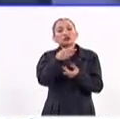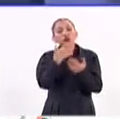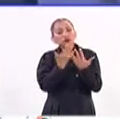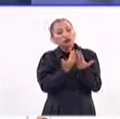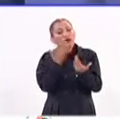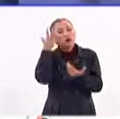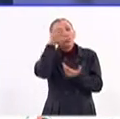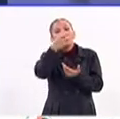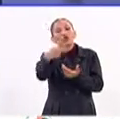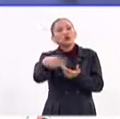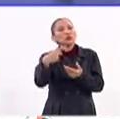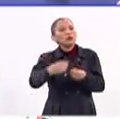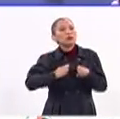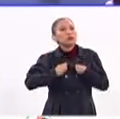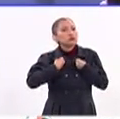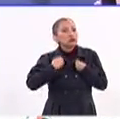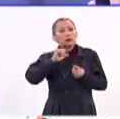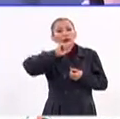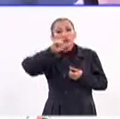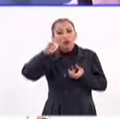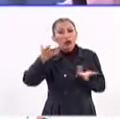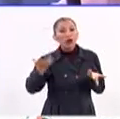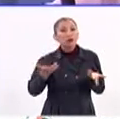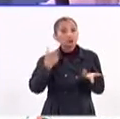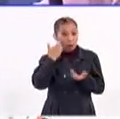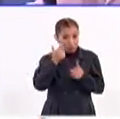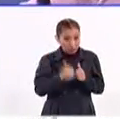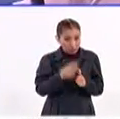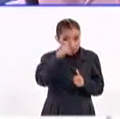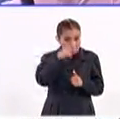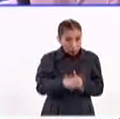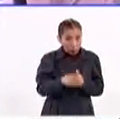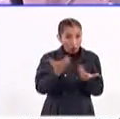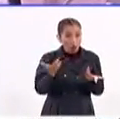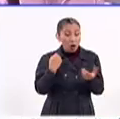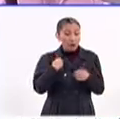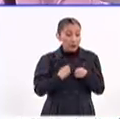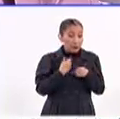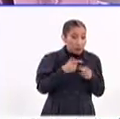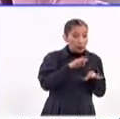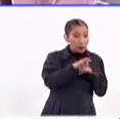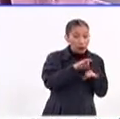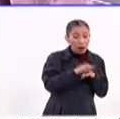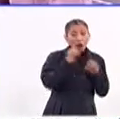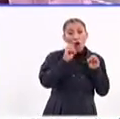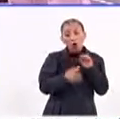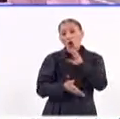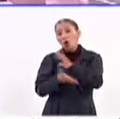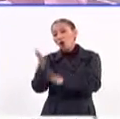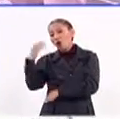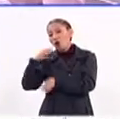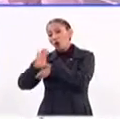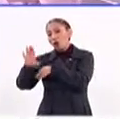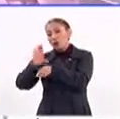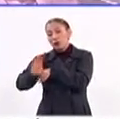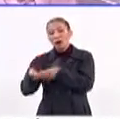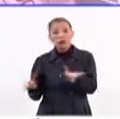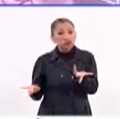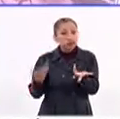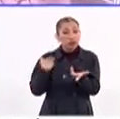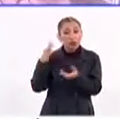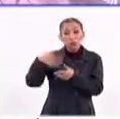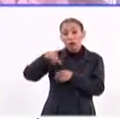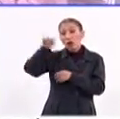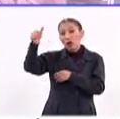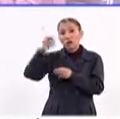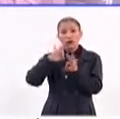esperas a nivel futuro tuyo, profesional, de vivencia? ¿Te gustaría quedarte en México, por ejemplo, a vivir, a trabajar, o hay que regresar forzosamente a tu escuela y quizá